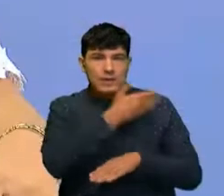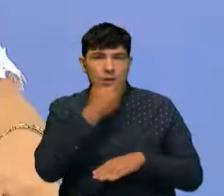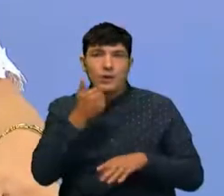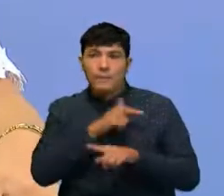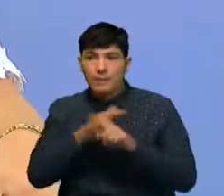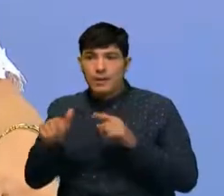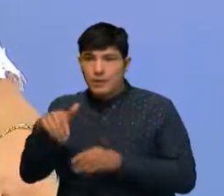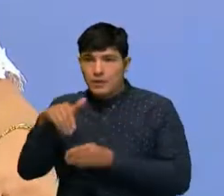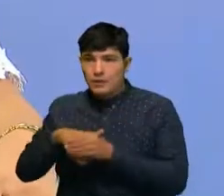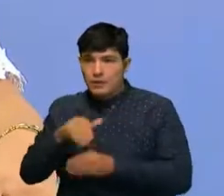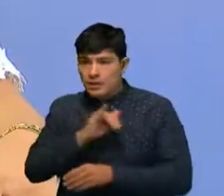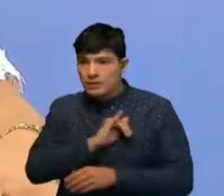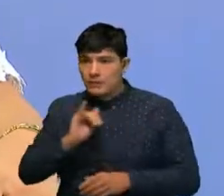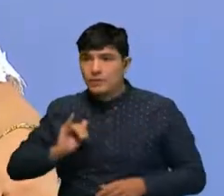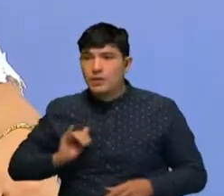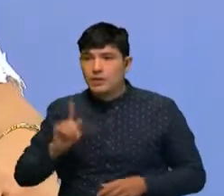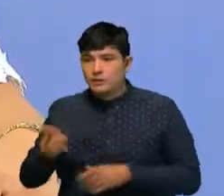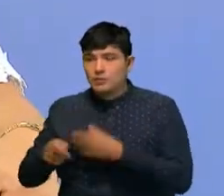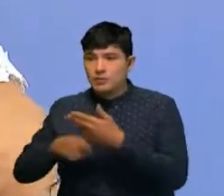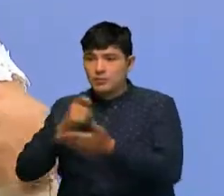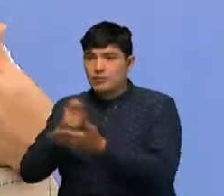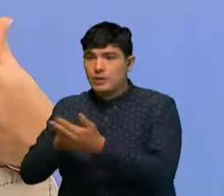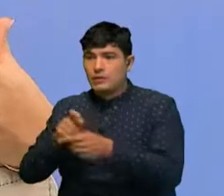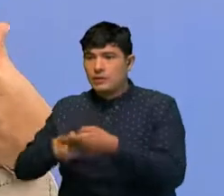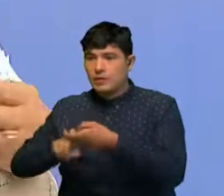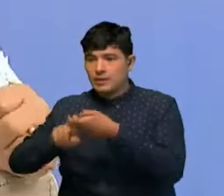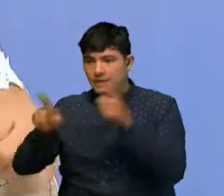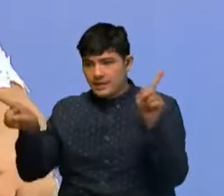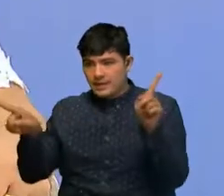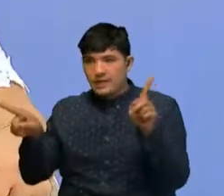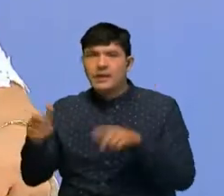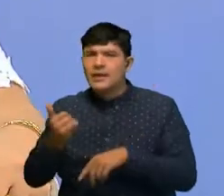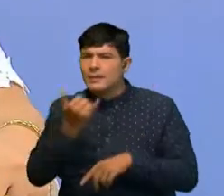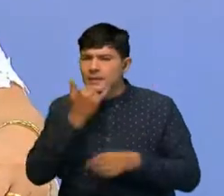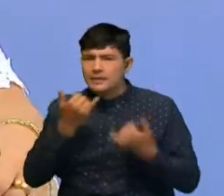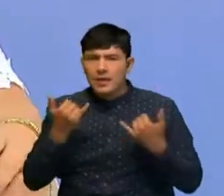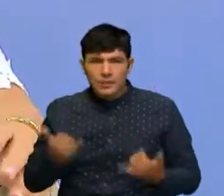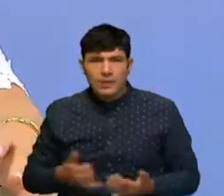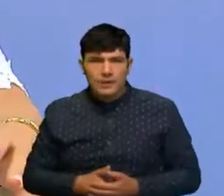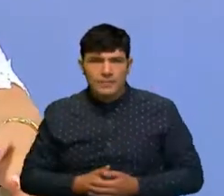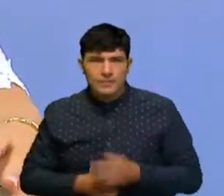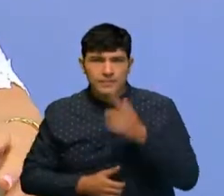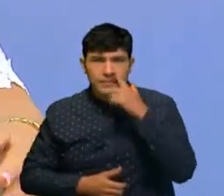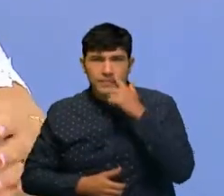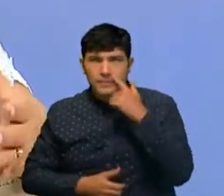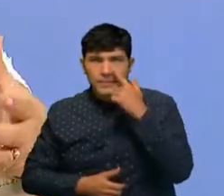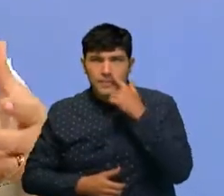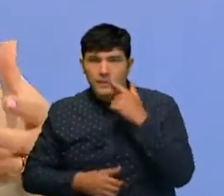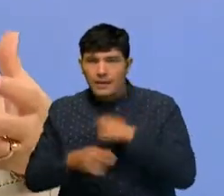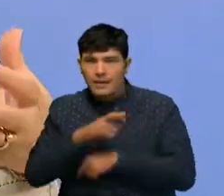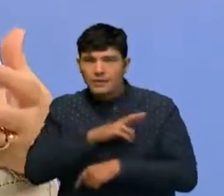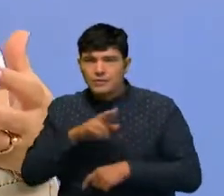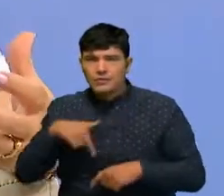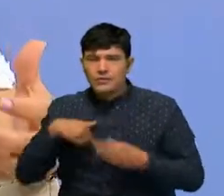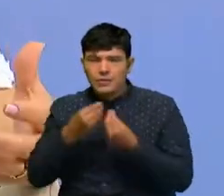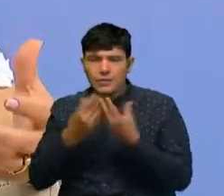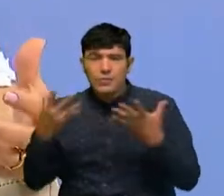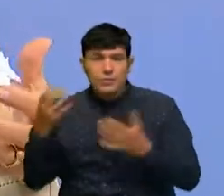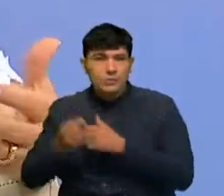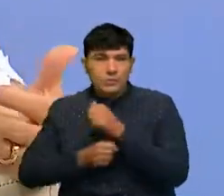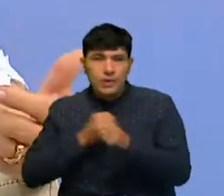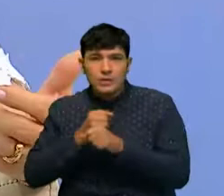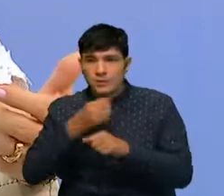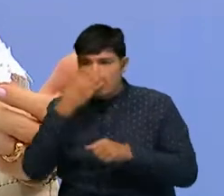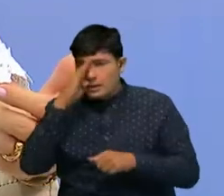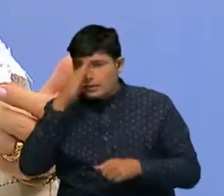de ahorro individual, la liquidación es diferente. ¿Qué está pasando actualmente? Mira, duramos muchos años con esa situación, era incertidumbre,